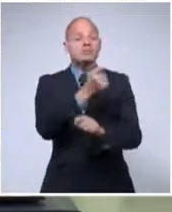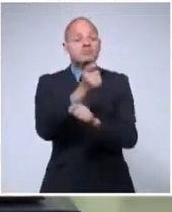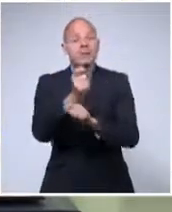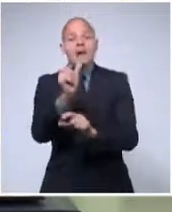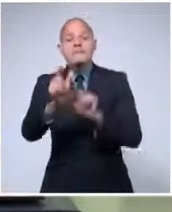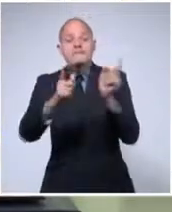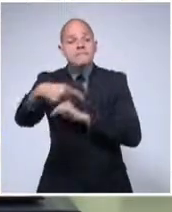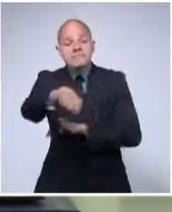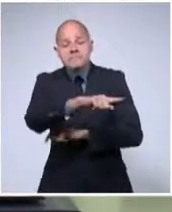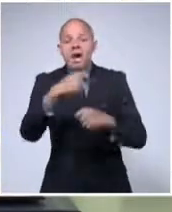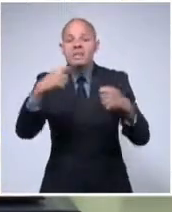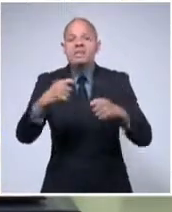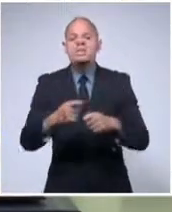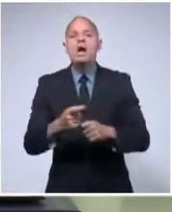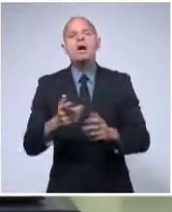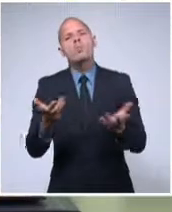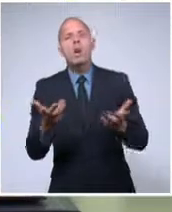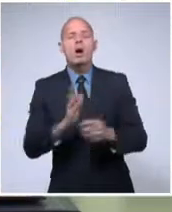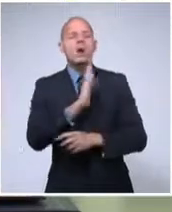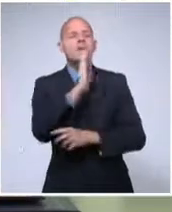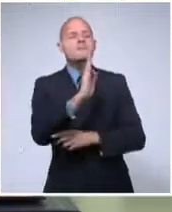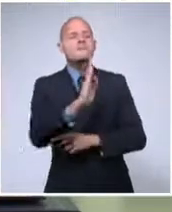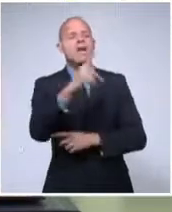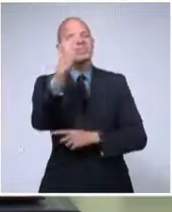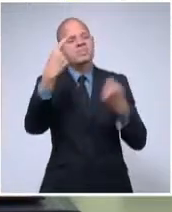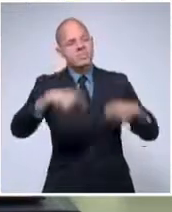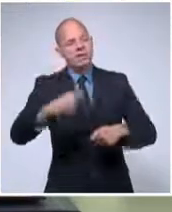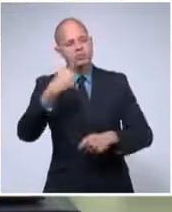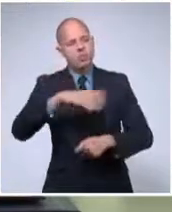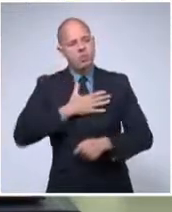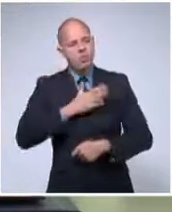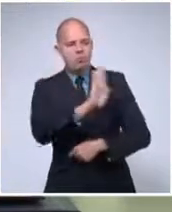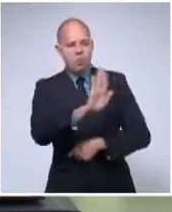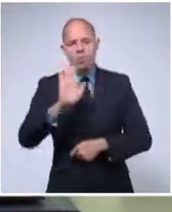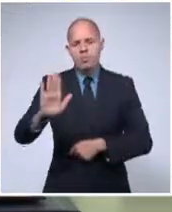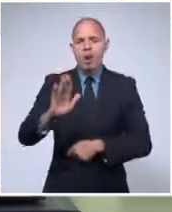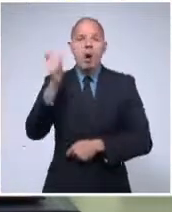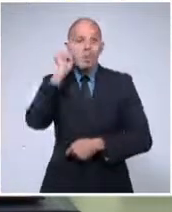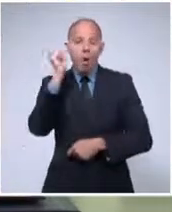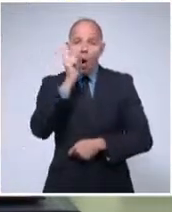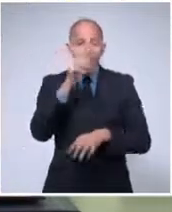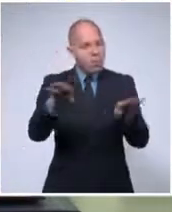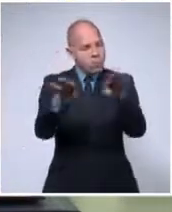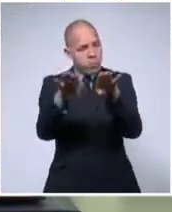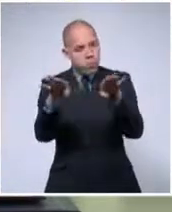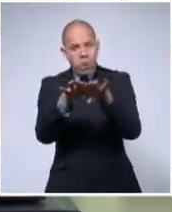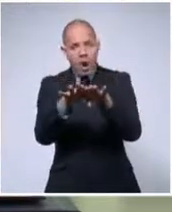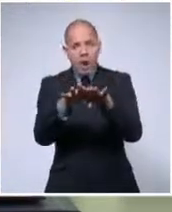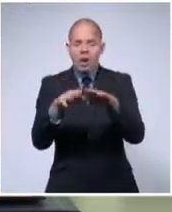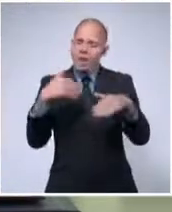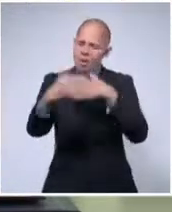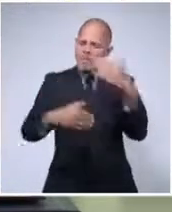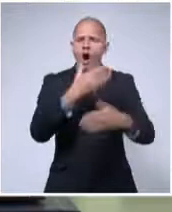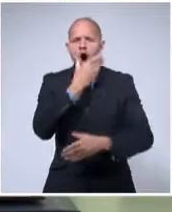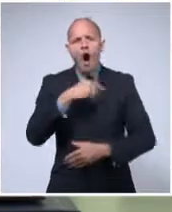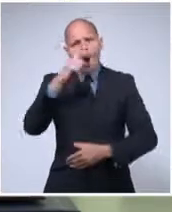en derechos humanos con equidad de género e intergeneracional y que permita una transformación